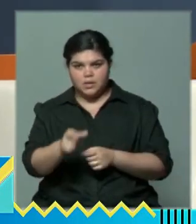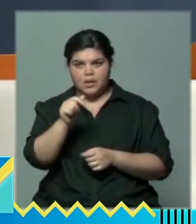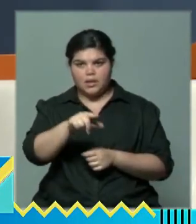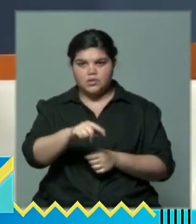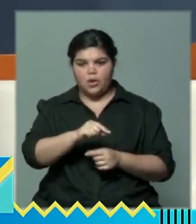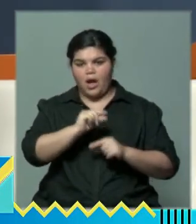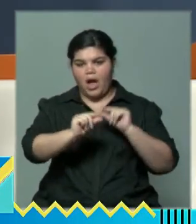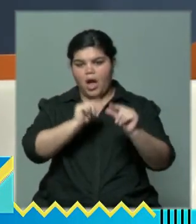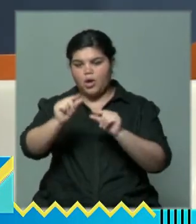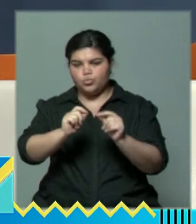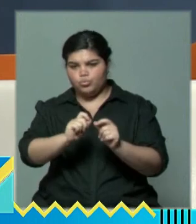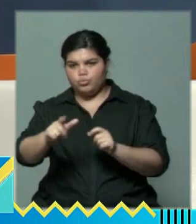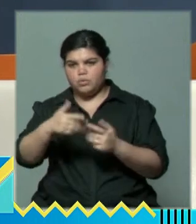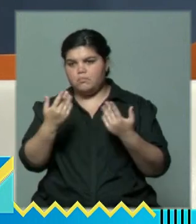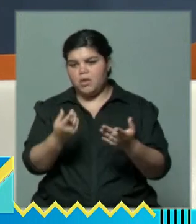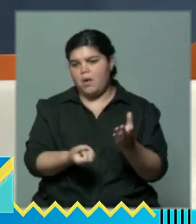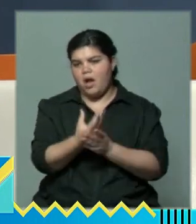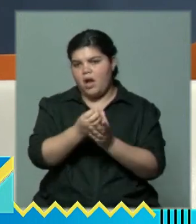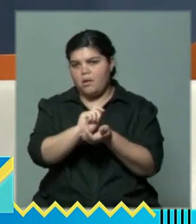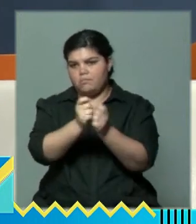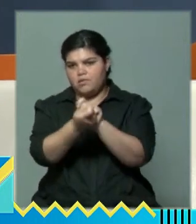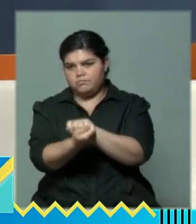desactualizando. Eso es una de las cosas que se propone, digamos.